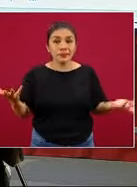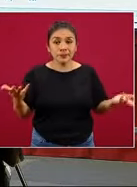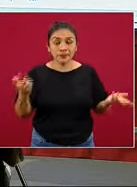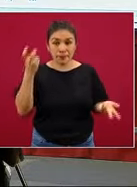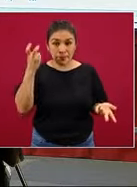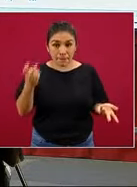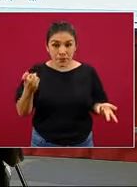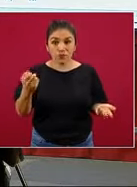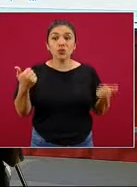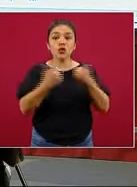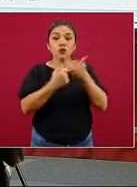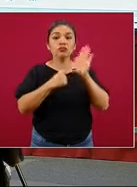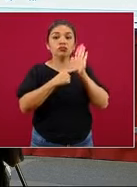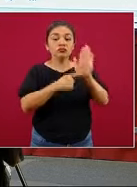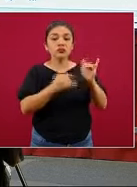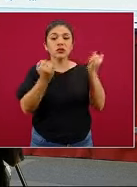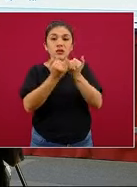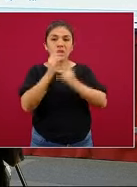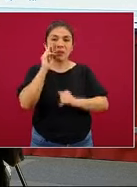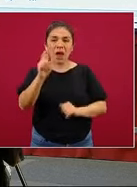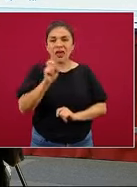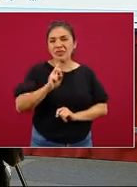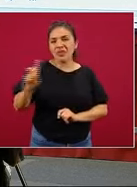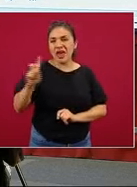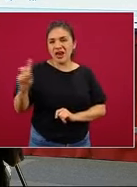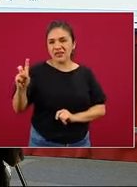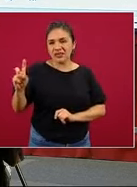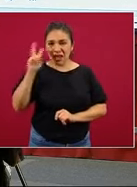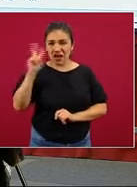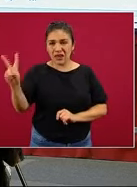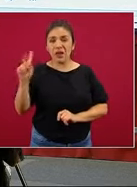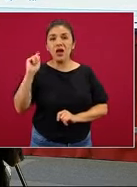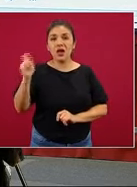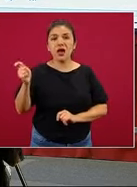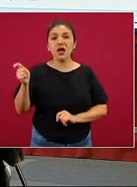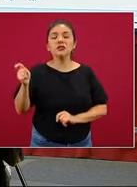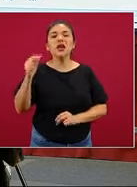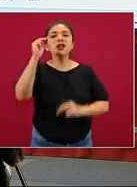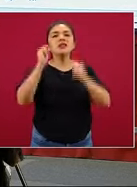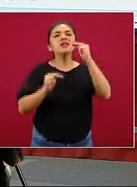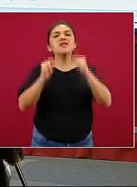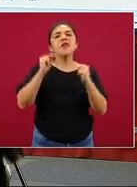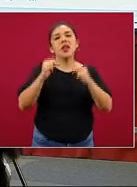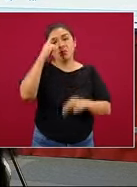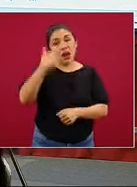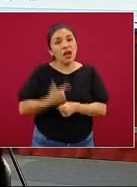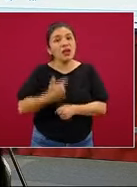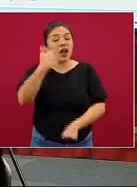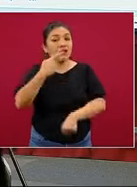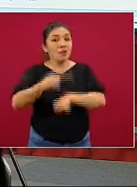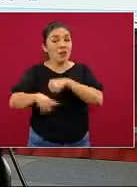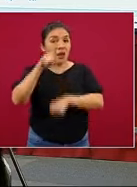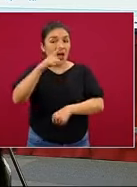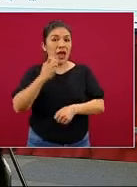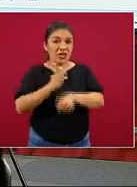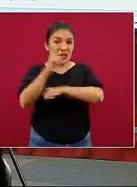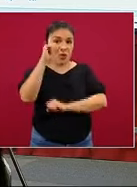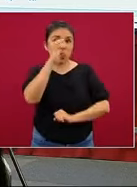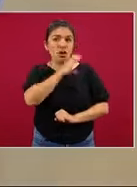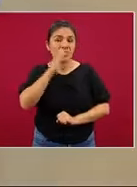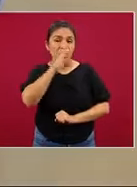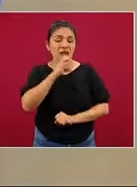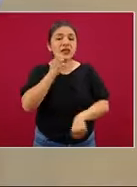Y presentamos también a la derecha de la pantalla el nivel de riesgo que tenía el estado de Aguascalientes en